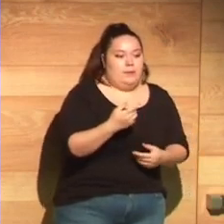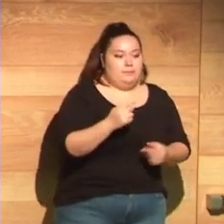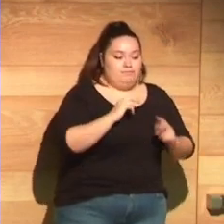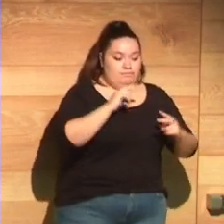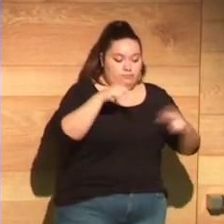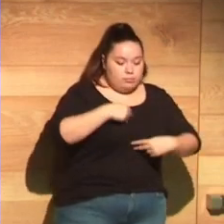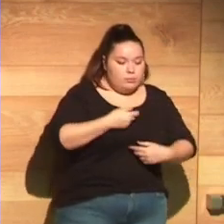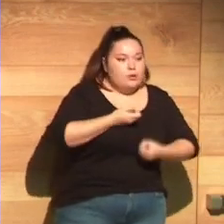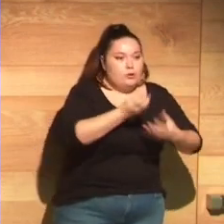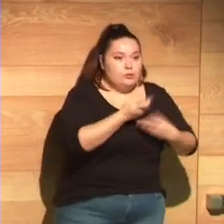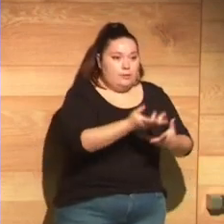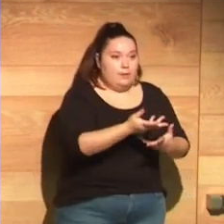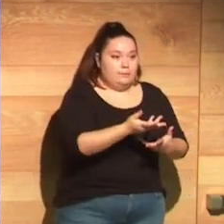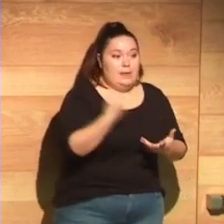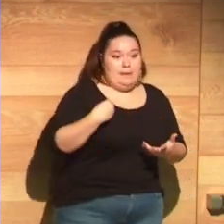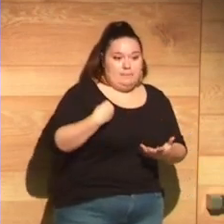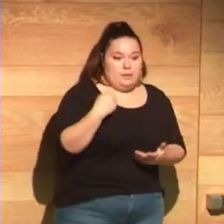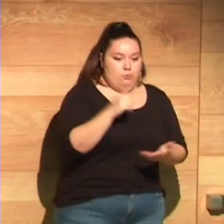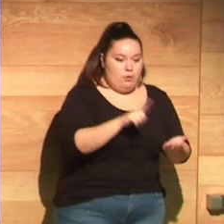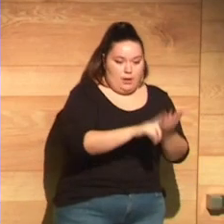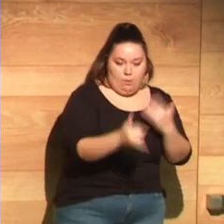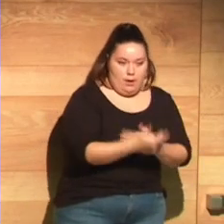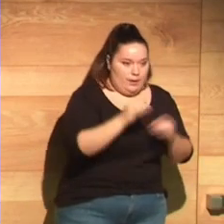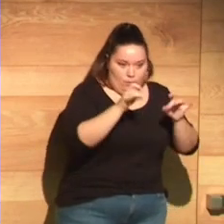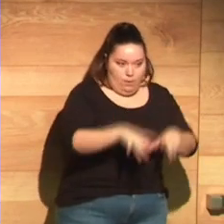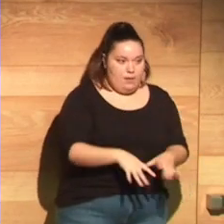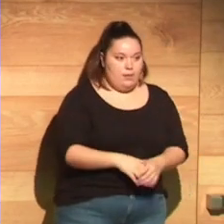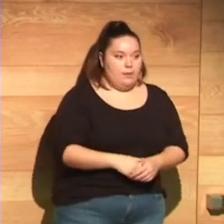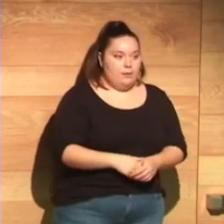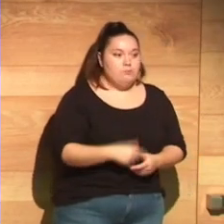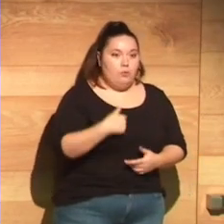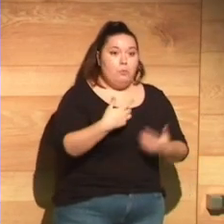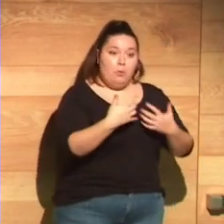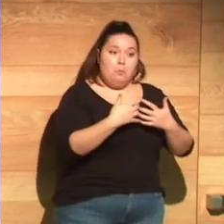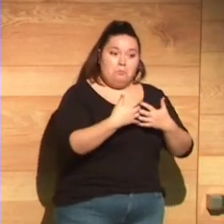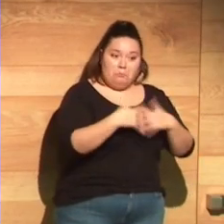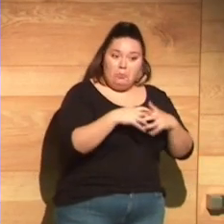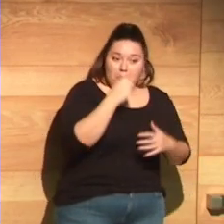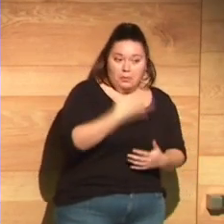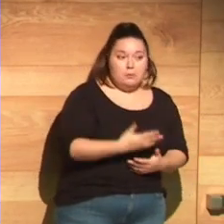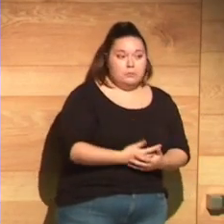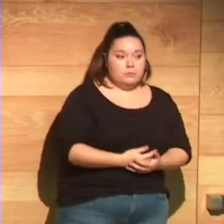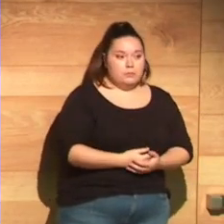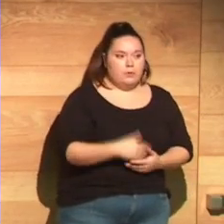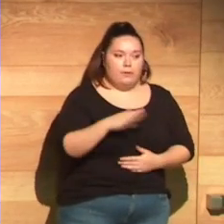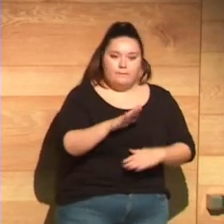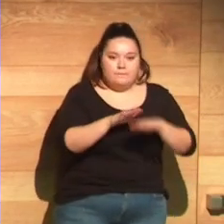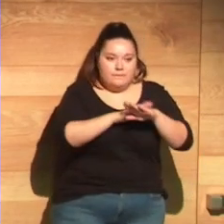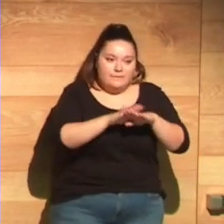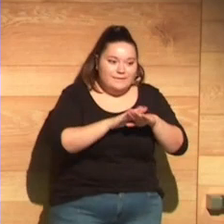y entonces me apetecía hablar su mismo lenguaje y funcionó y yo